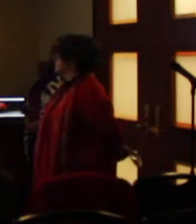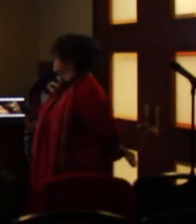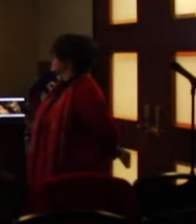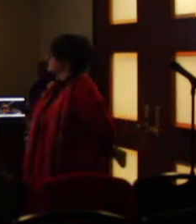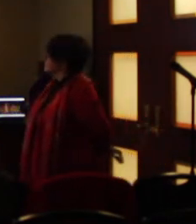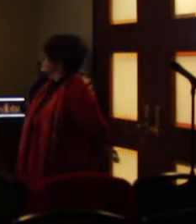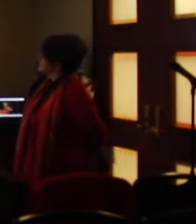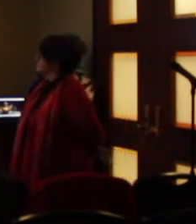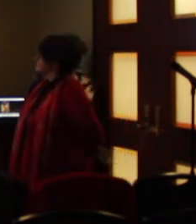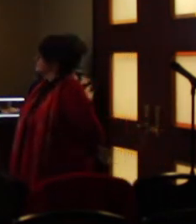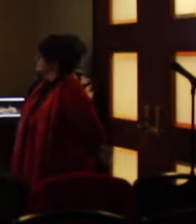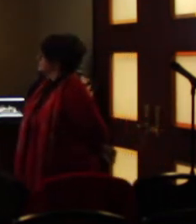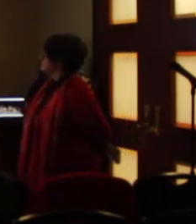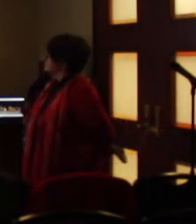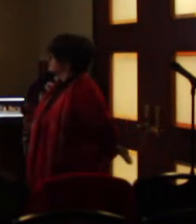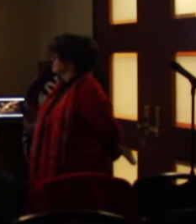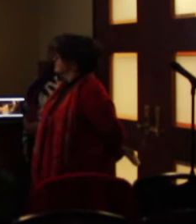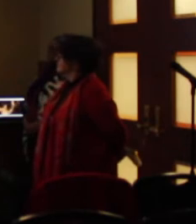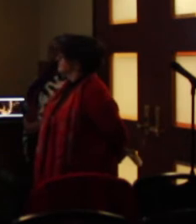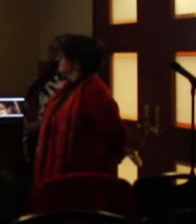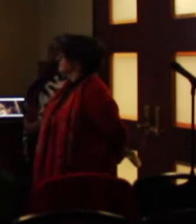Oh, doki, doki, doki,